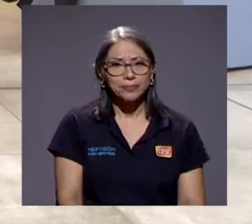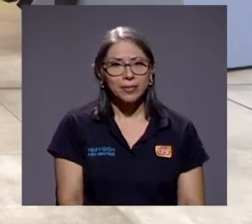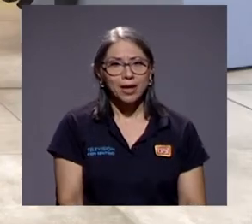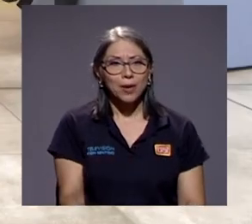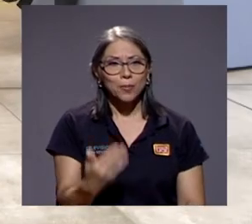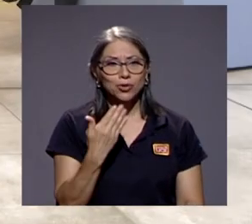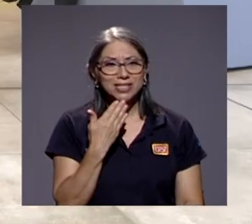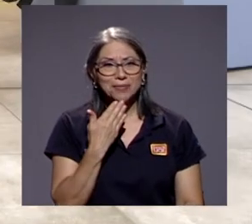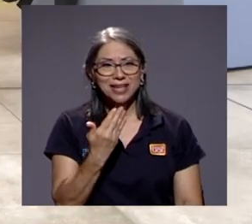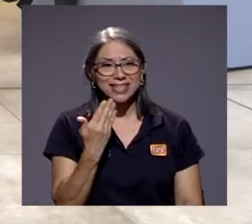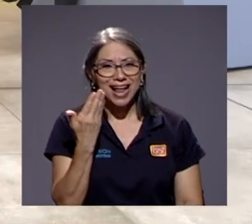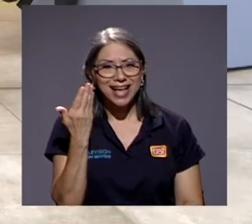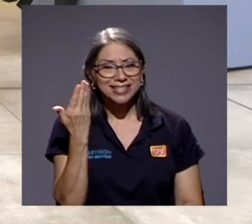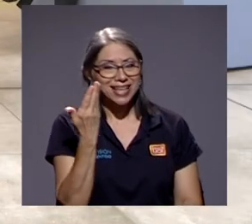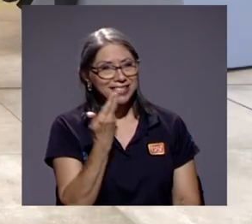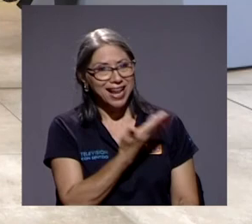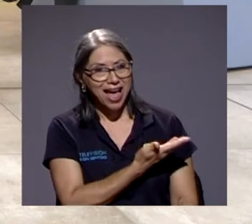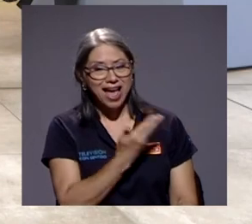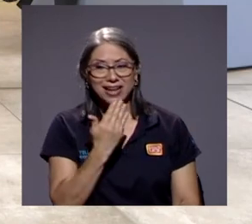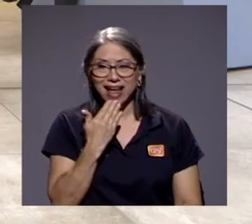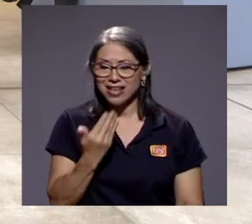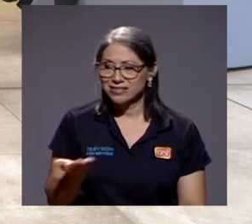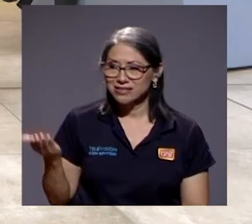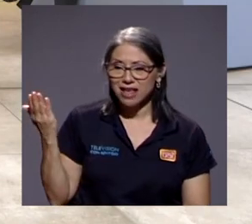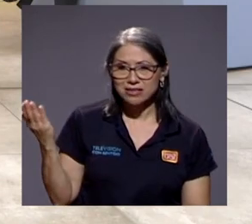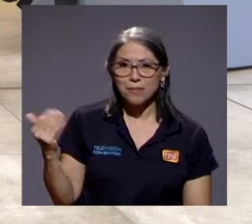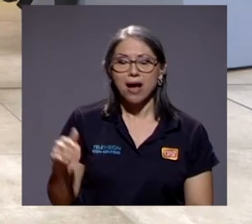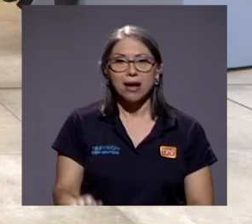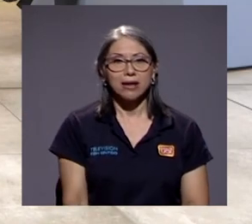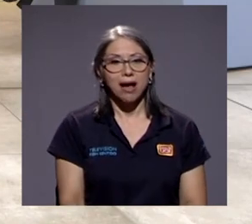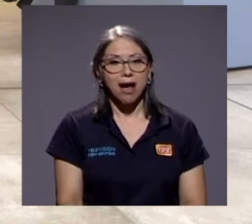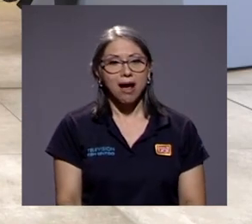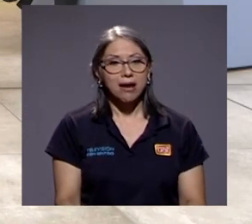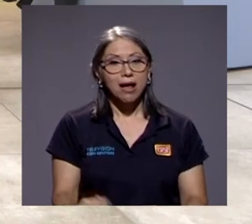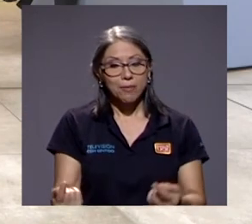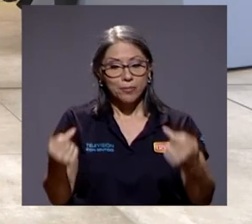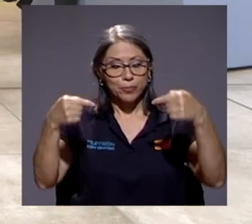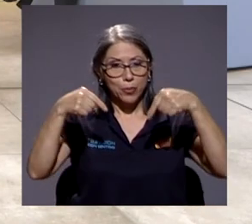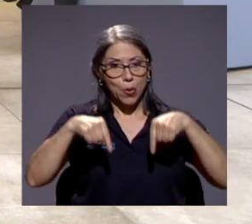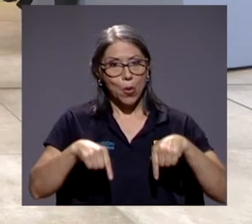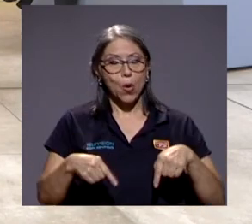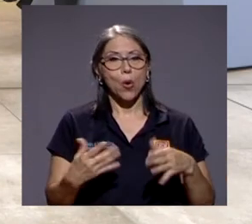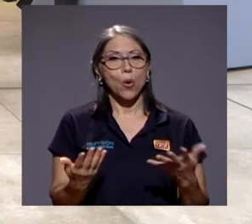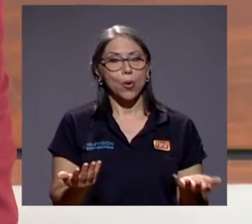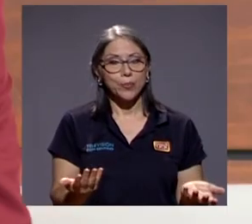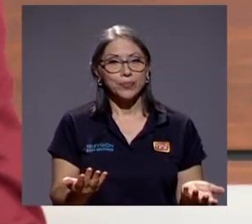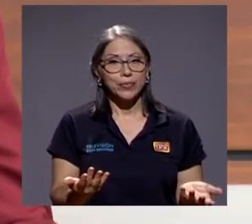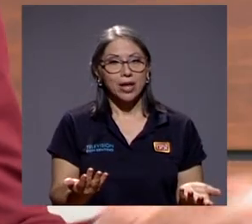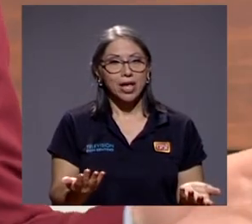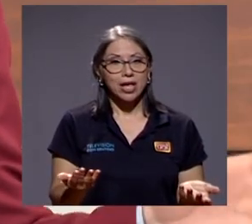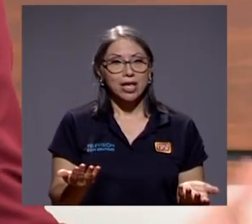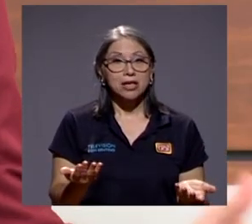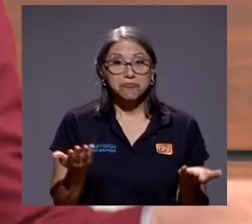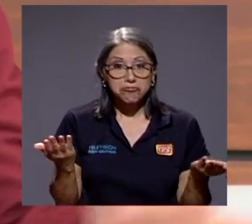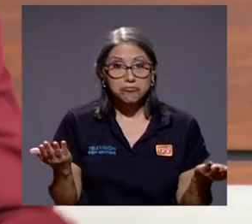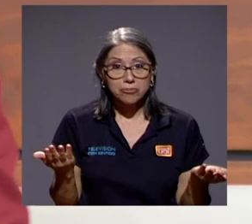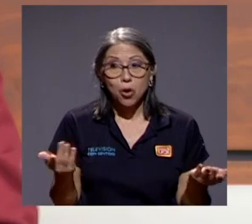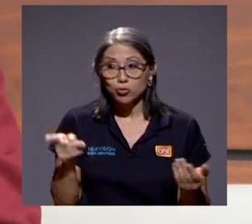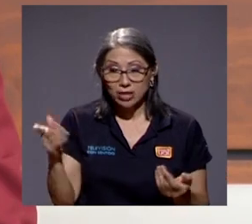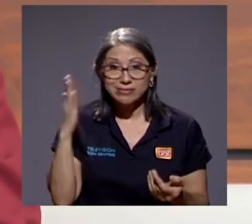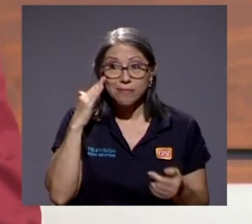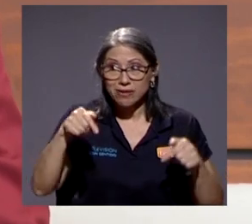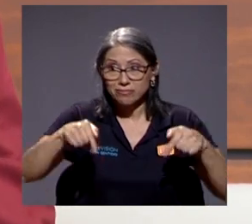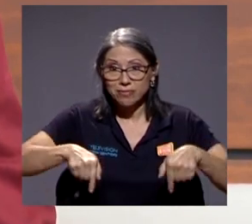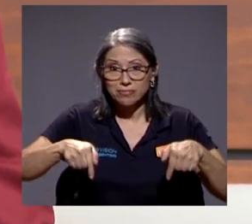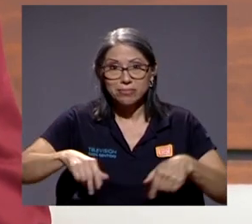gladys muchísimas gracias mariana por habernos acompañado nuevamente y ustedes cuenten con el canal